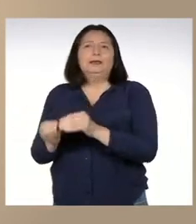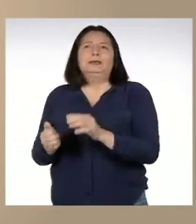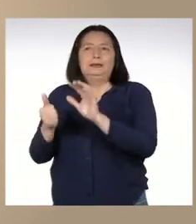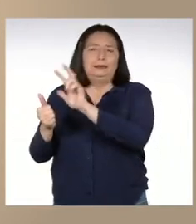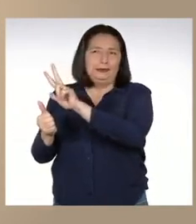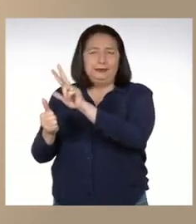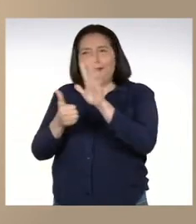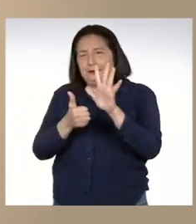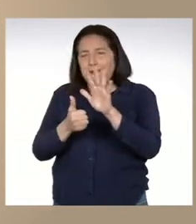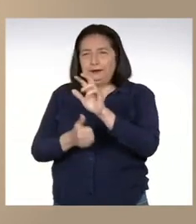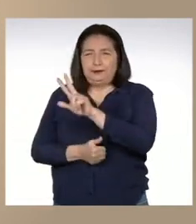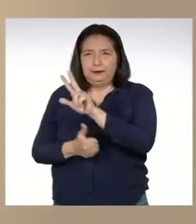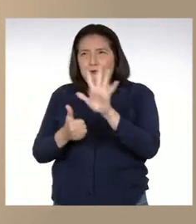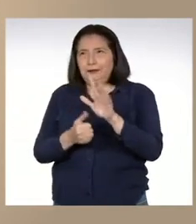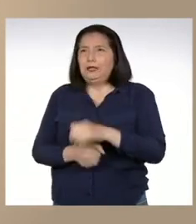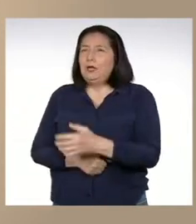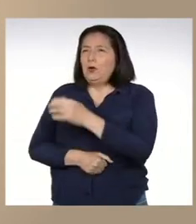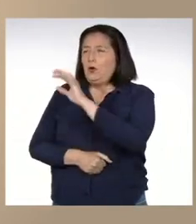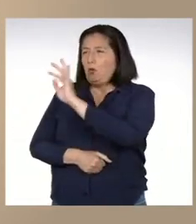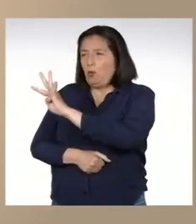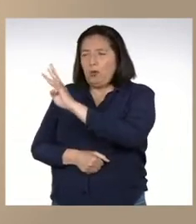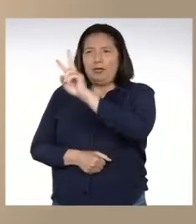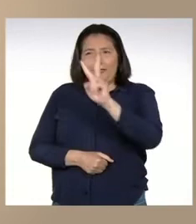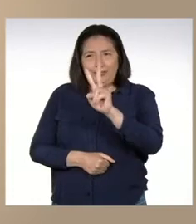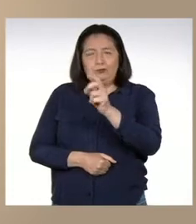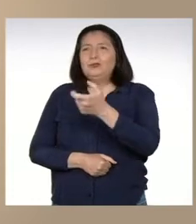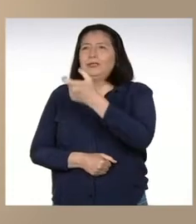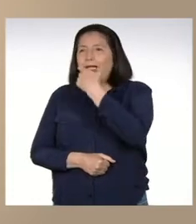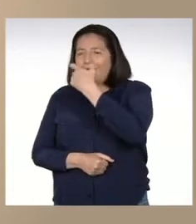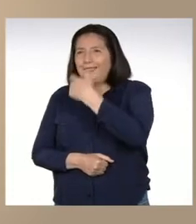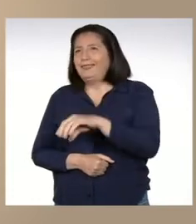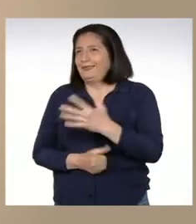36 galletas. 42 galletas.